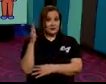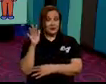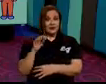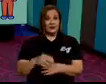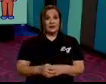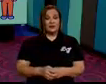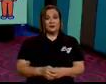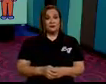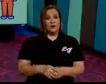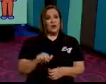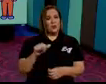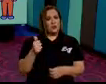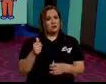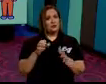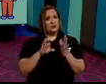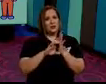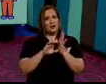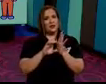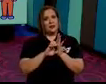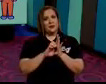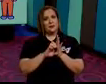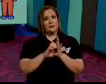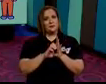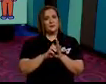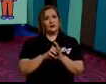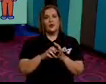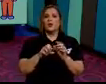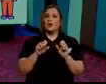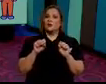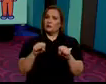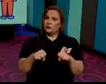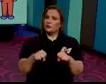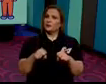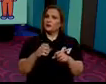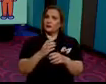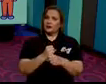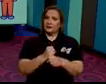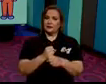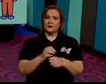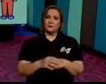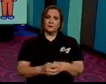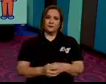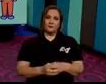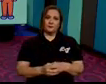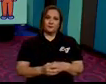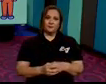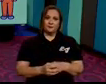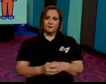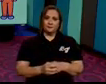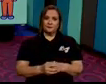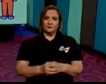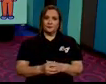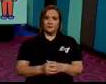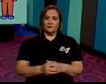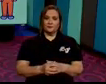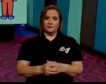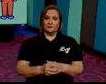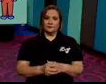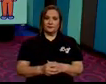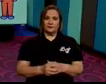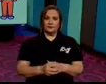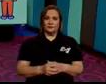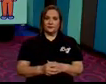dar otro ejemplo para que también lo puedas realizar. Vamos a pasar para acá. Muy bien.